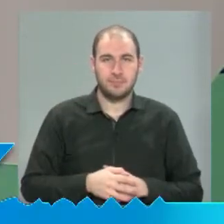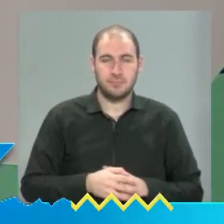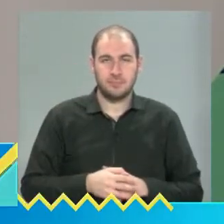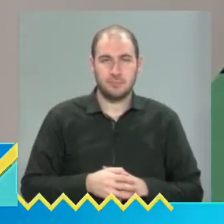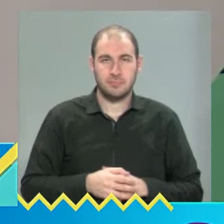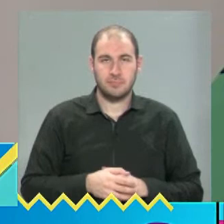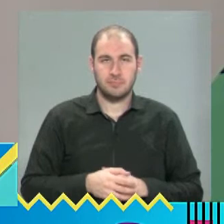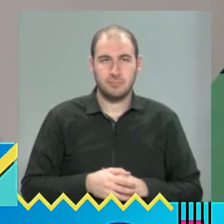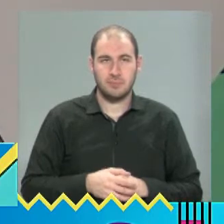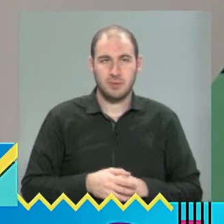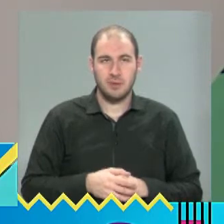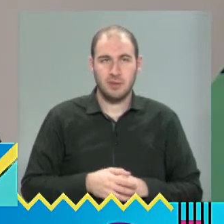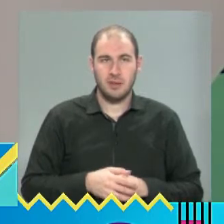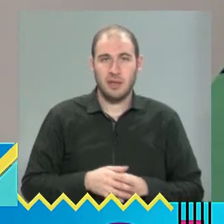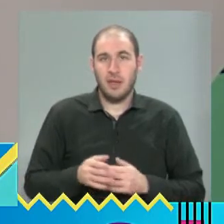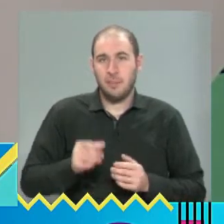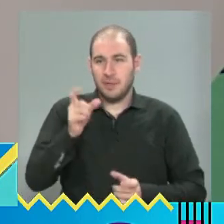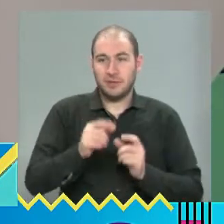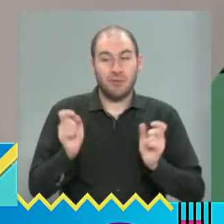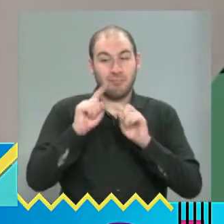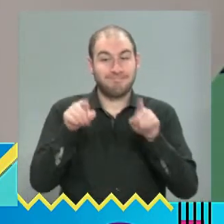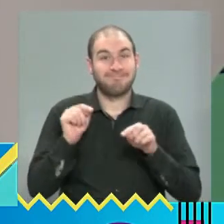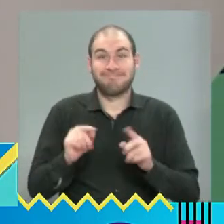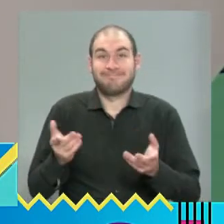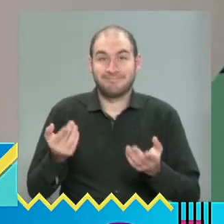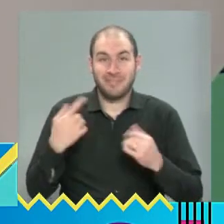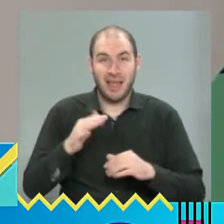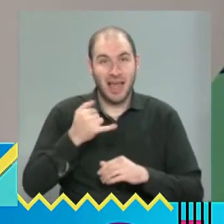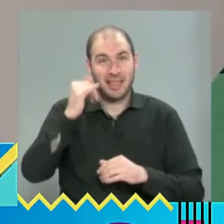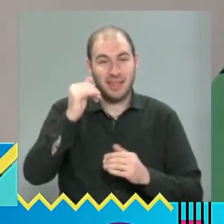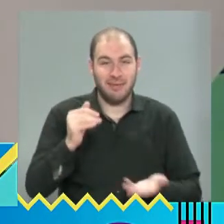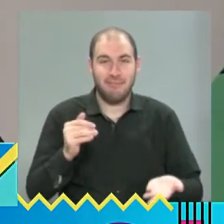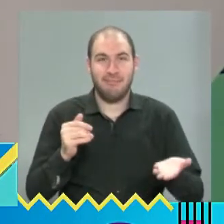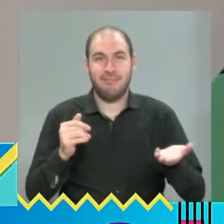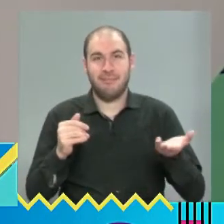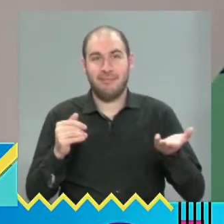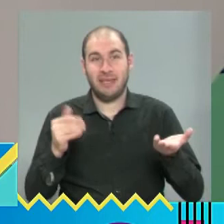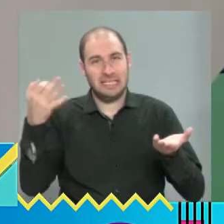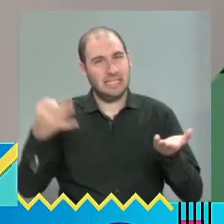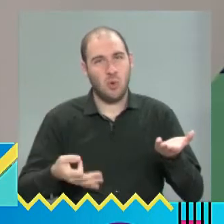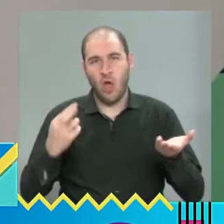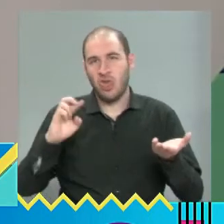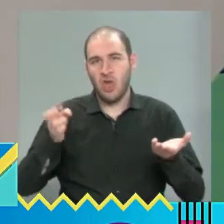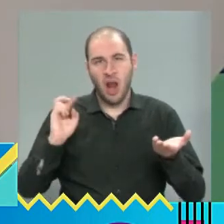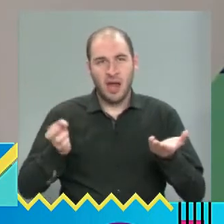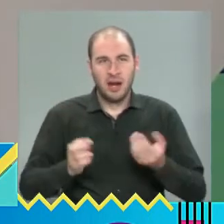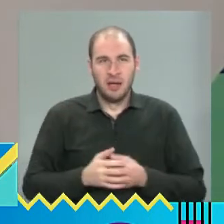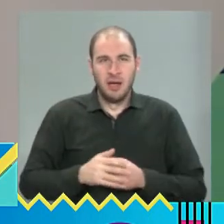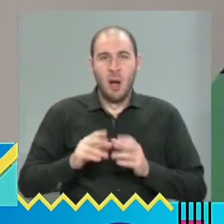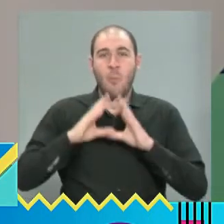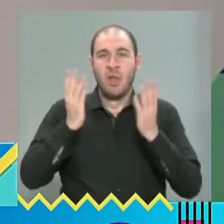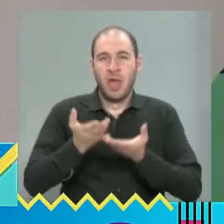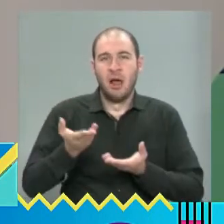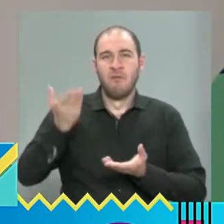Entonces, por eso, nadie sabe qué va a ocurrir, pero uno ve que la tasa de interés va a subir y posiblemente el dólar en el mundo